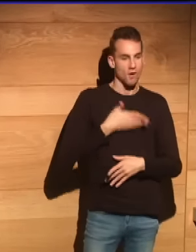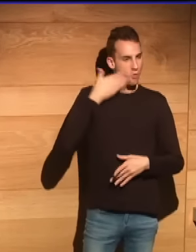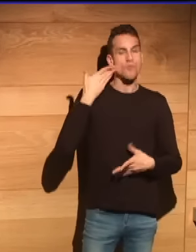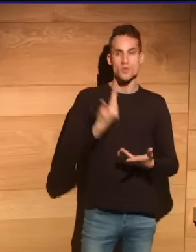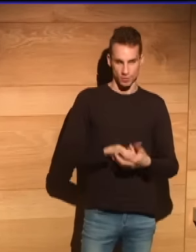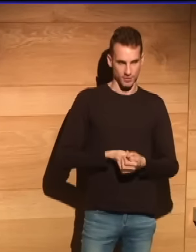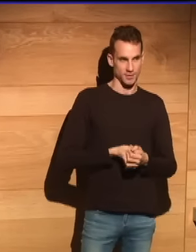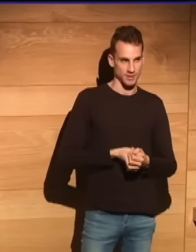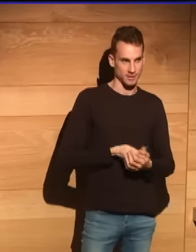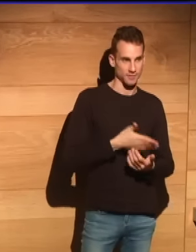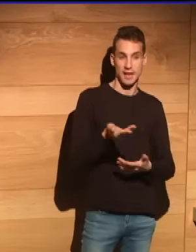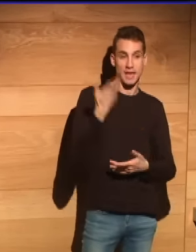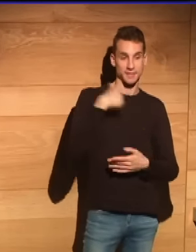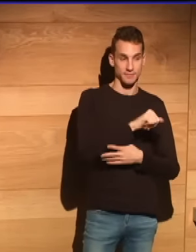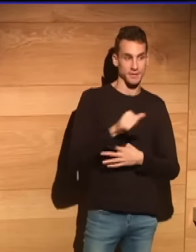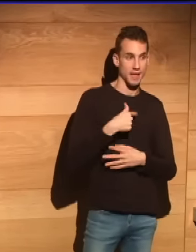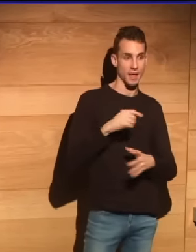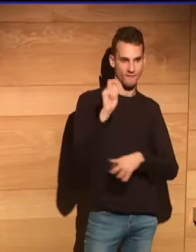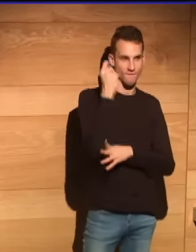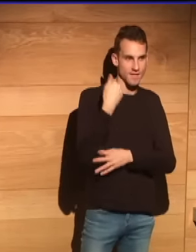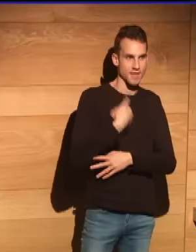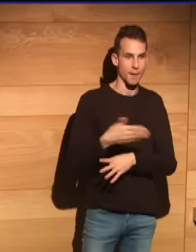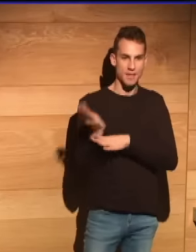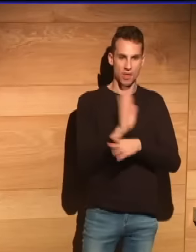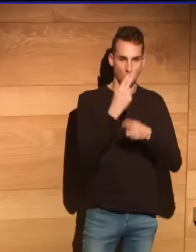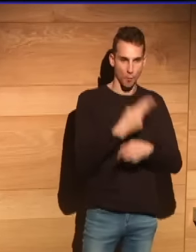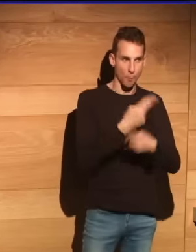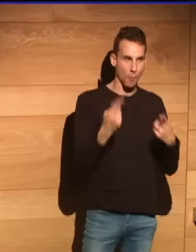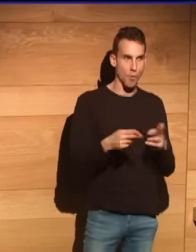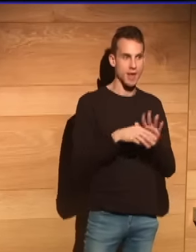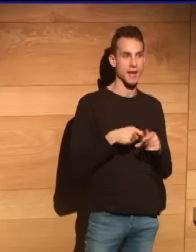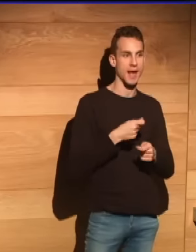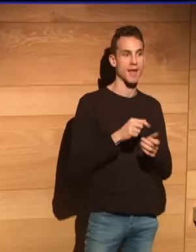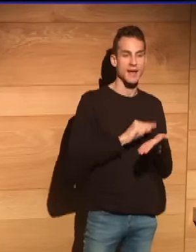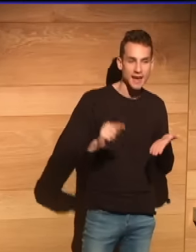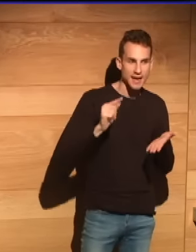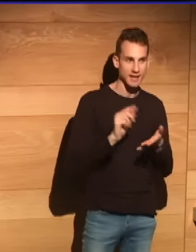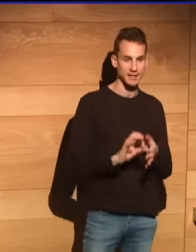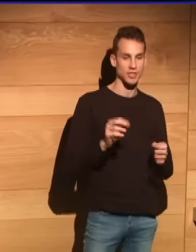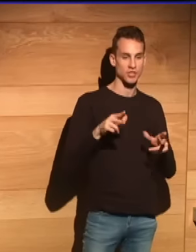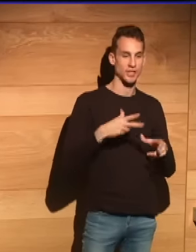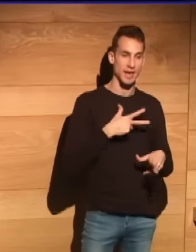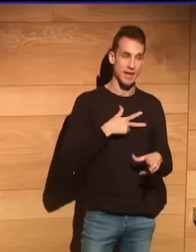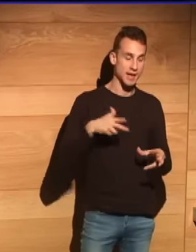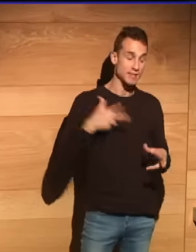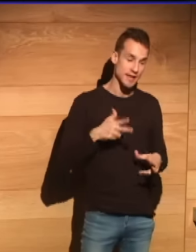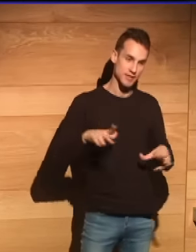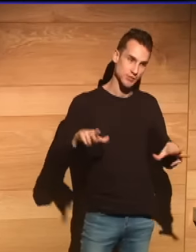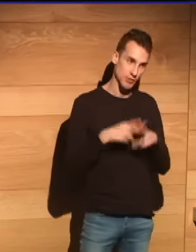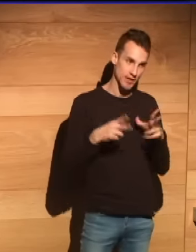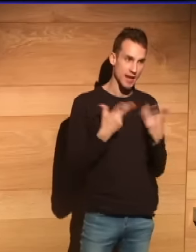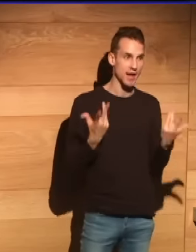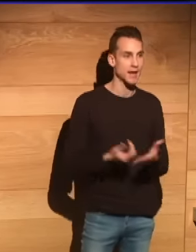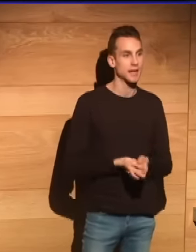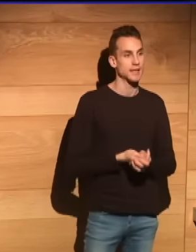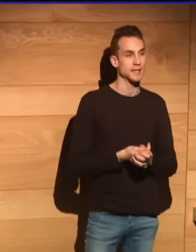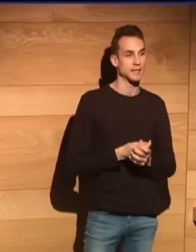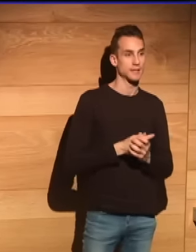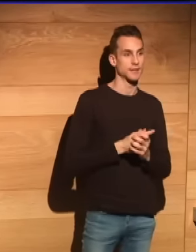conseguimos hacer la presentación pública de la Carta de los Derechos Digitales, que en este momento está en consulta pública hasta mediados